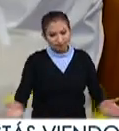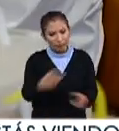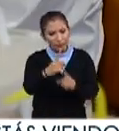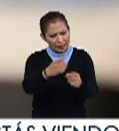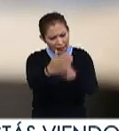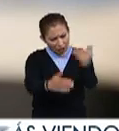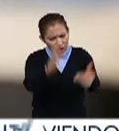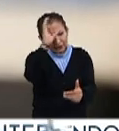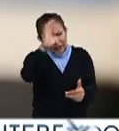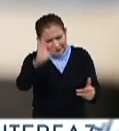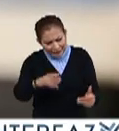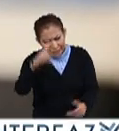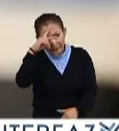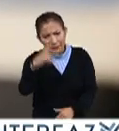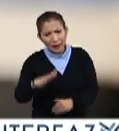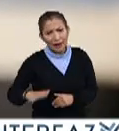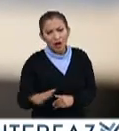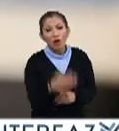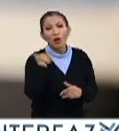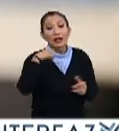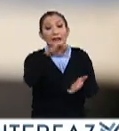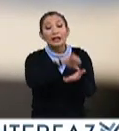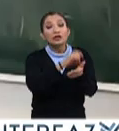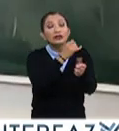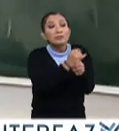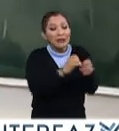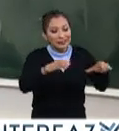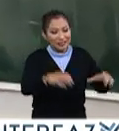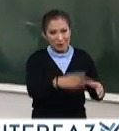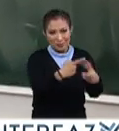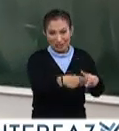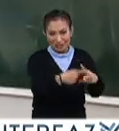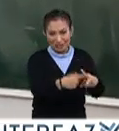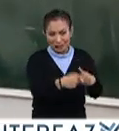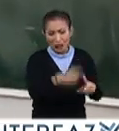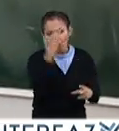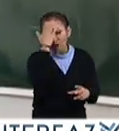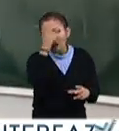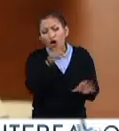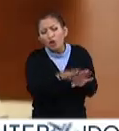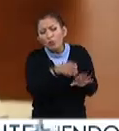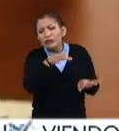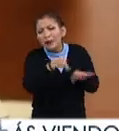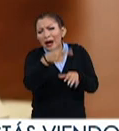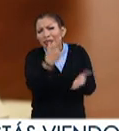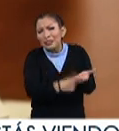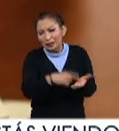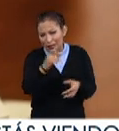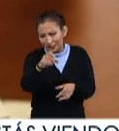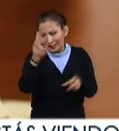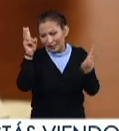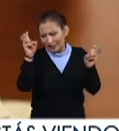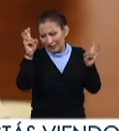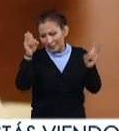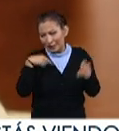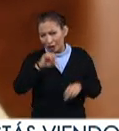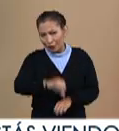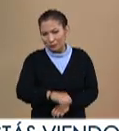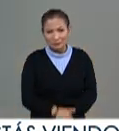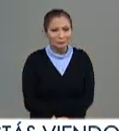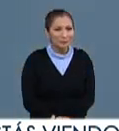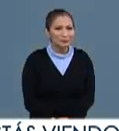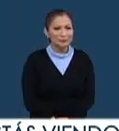el desarrollo científico de nuestro país con el Centro de Investigaciones Matemáticas. Conoce cómo funciona en la nota que tenemos preparada para